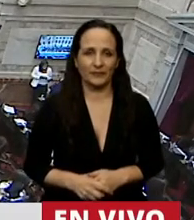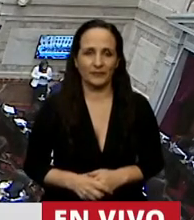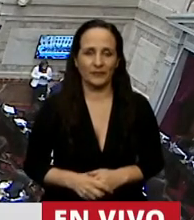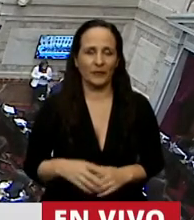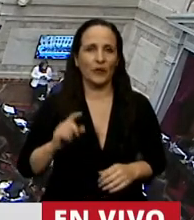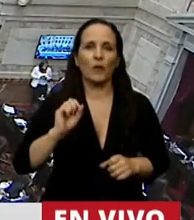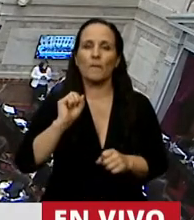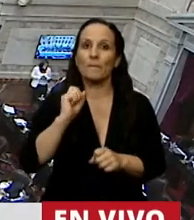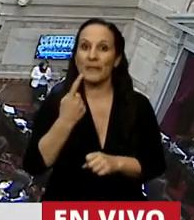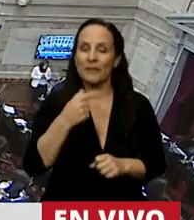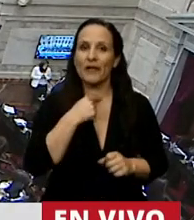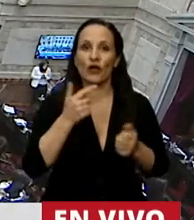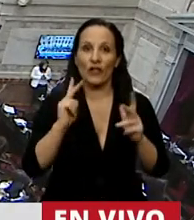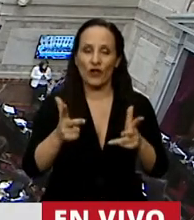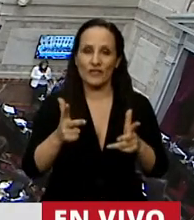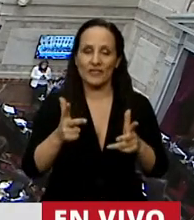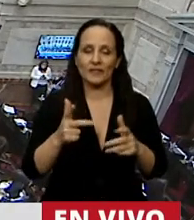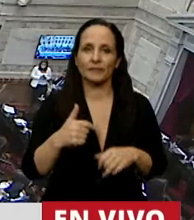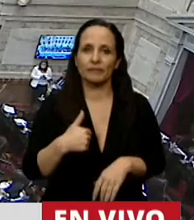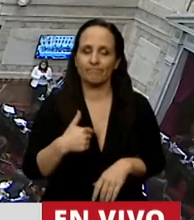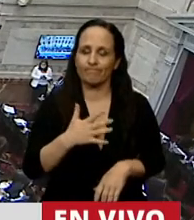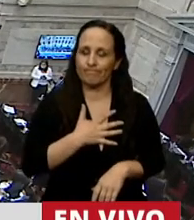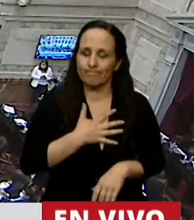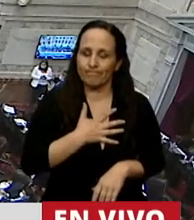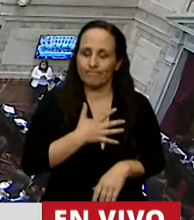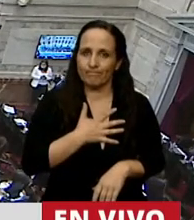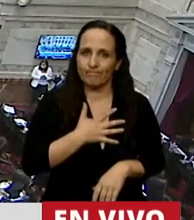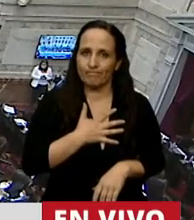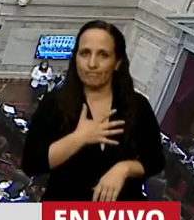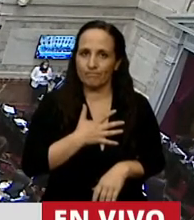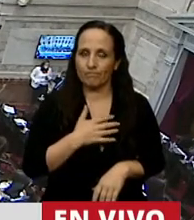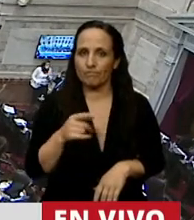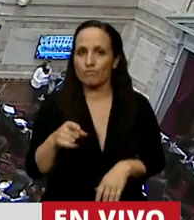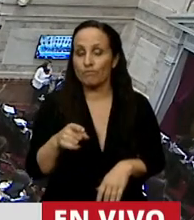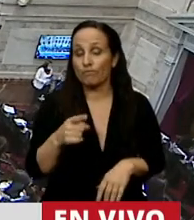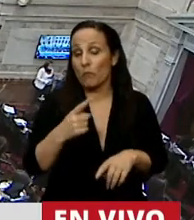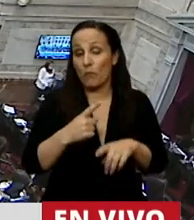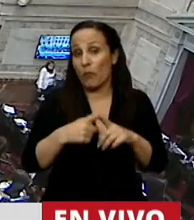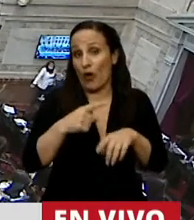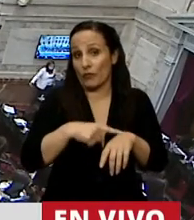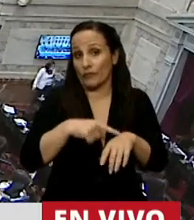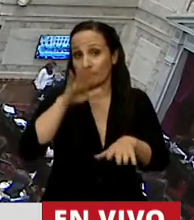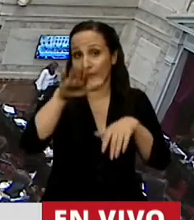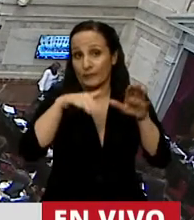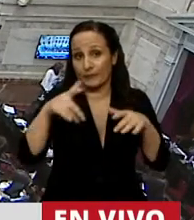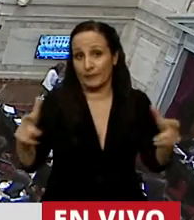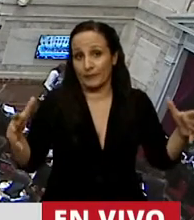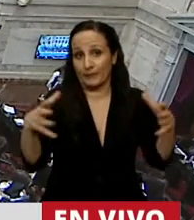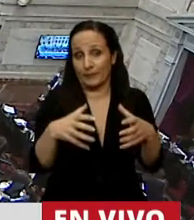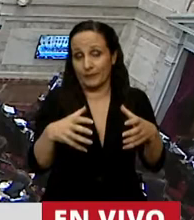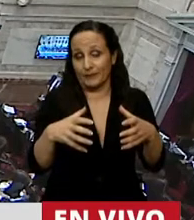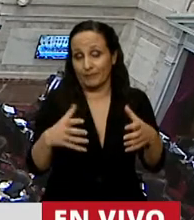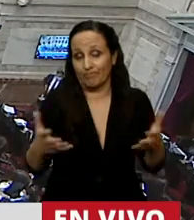En primer término, quiero mencionar mi lamento por el momento de la convocatoria. Creo que